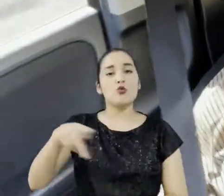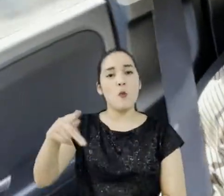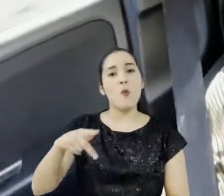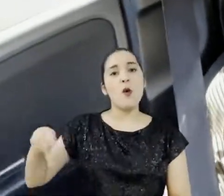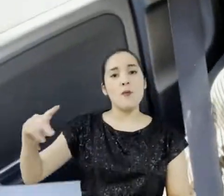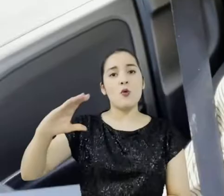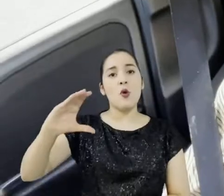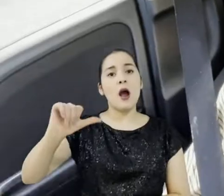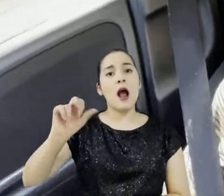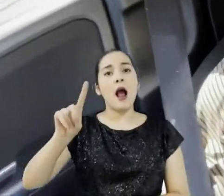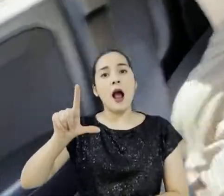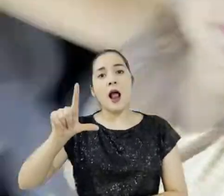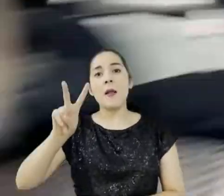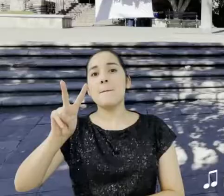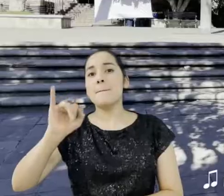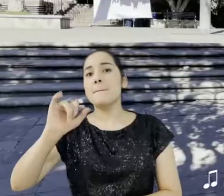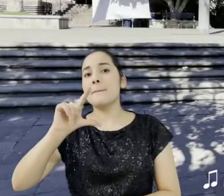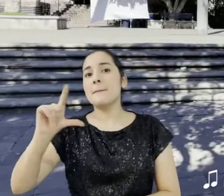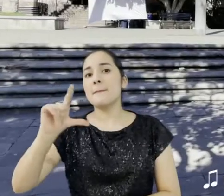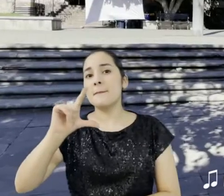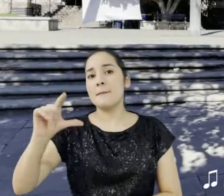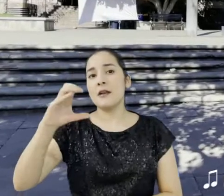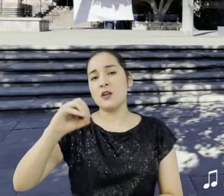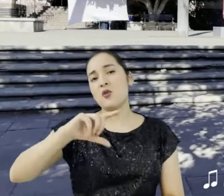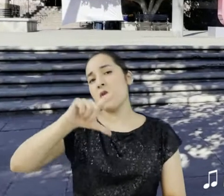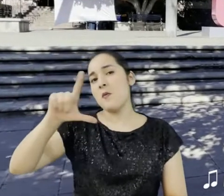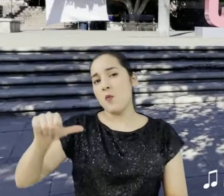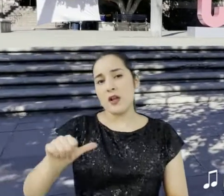Calvillo un ratito y ya de ahí pues a la casa.